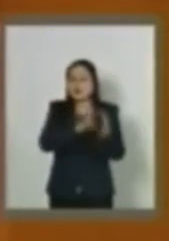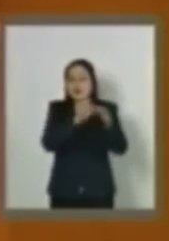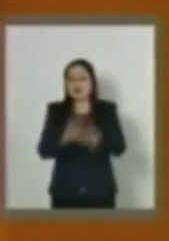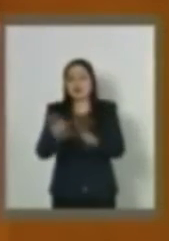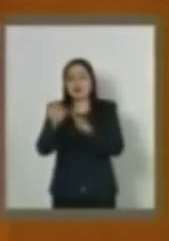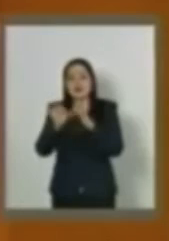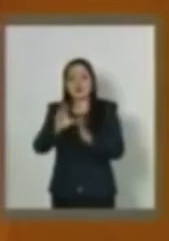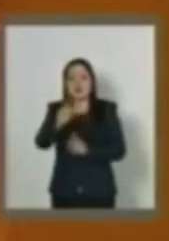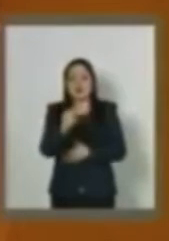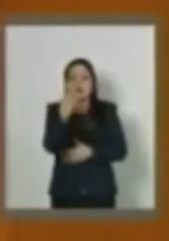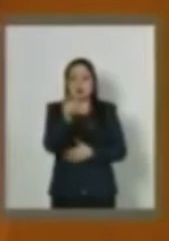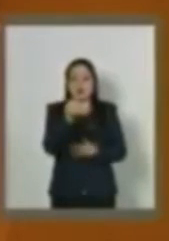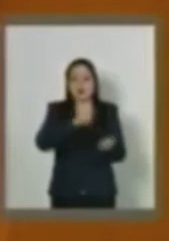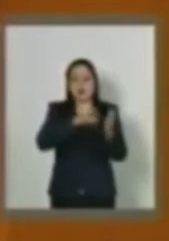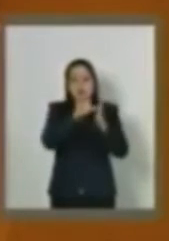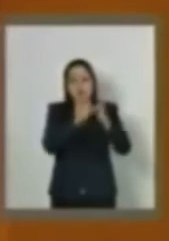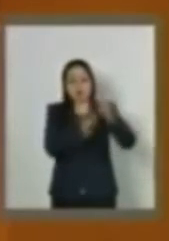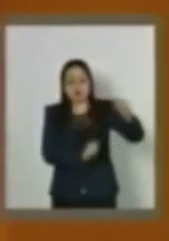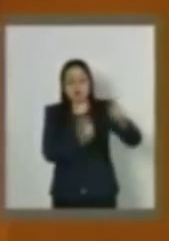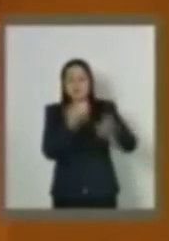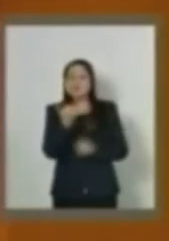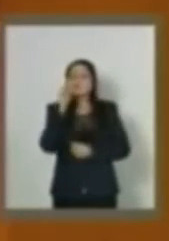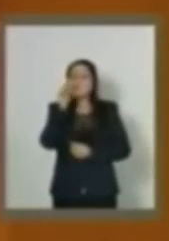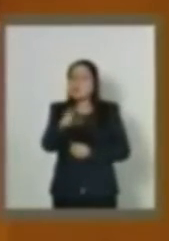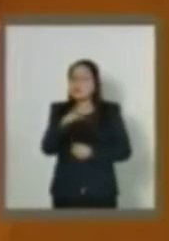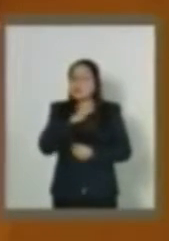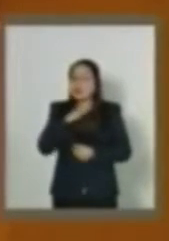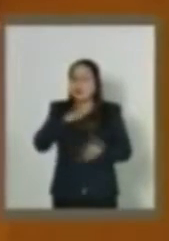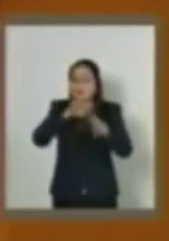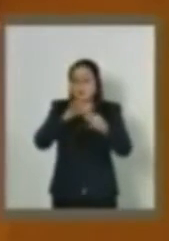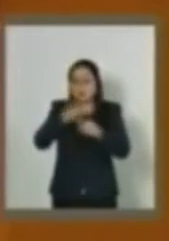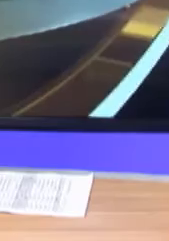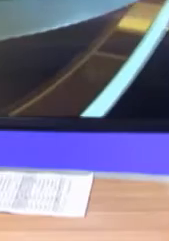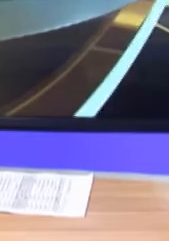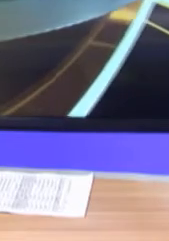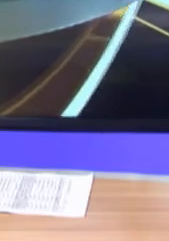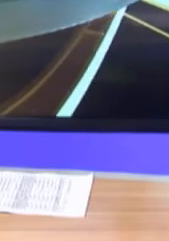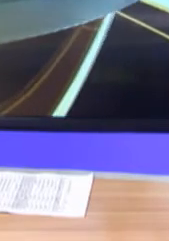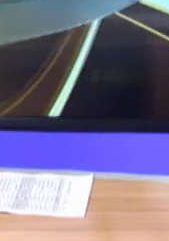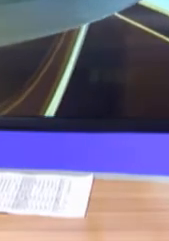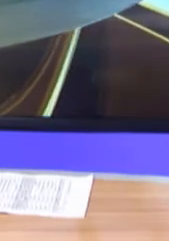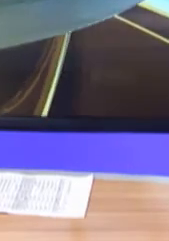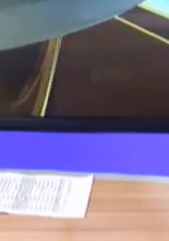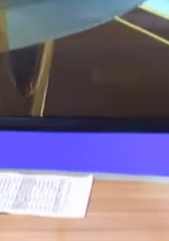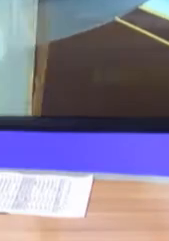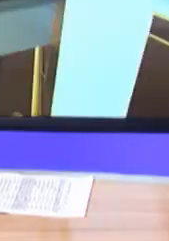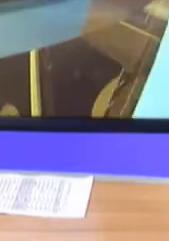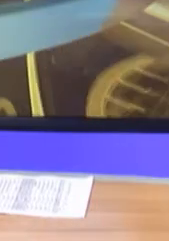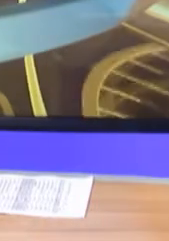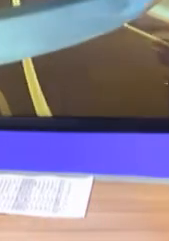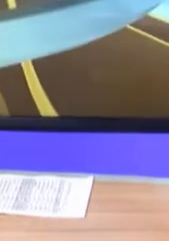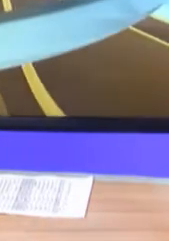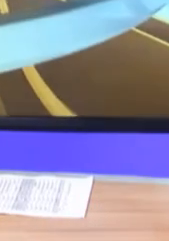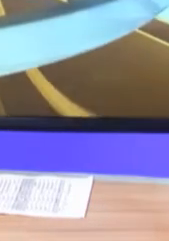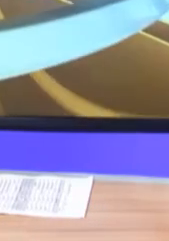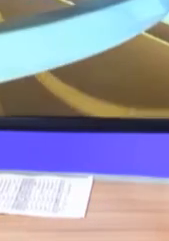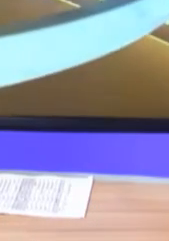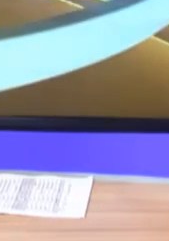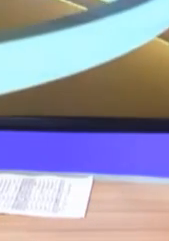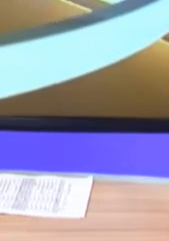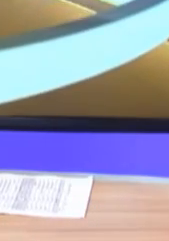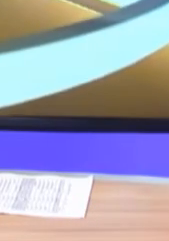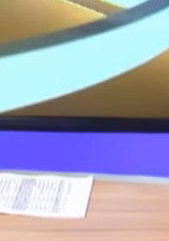y pues va transitando, Vianey, así es como va transitando. Muy bien, Elia Almanza, muchísimas gracias por tu reporte y estamos al pendiente. Si es necesario,